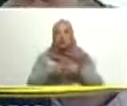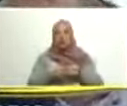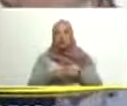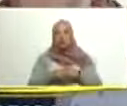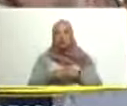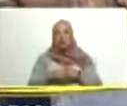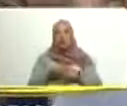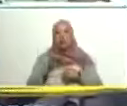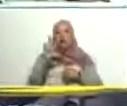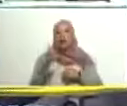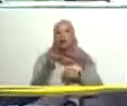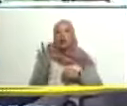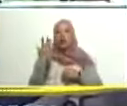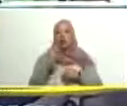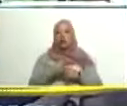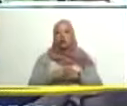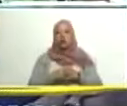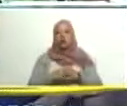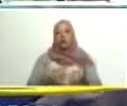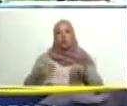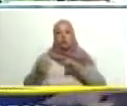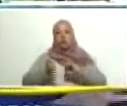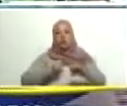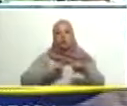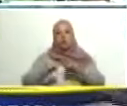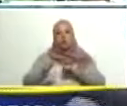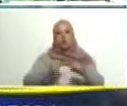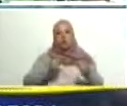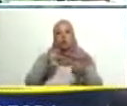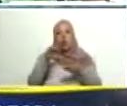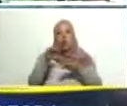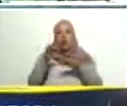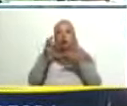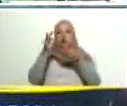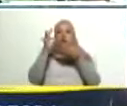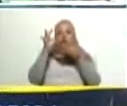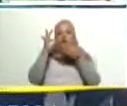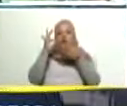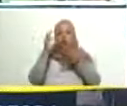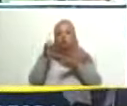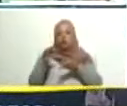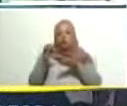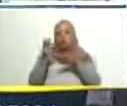En quinto lugar, al movimiento de cafetaleros, ¡que viva el café!